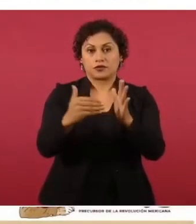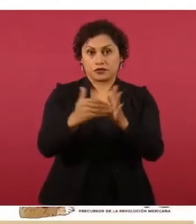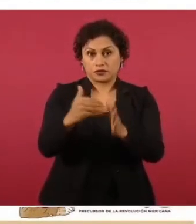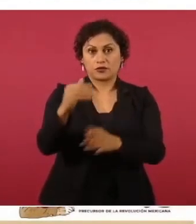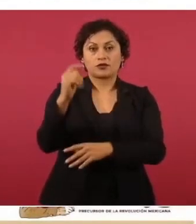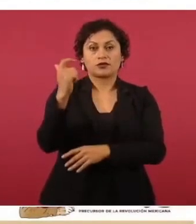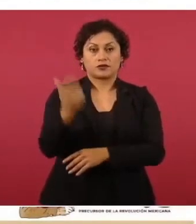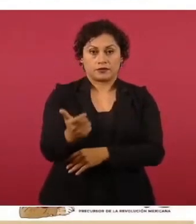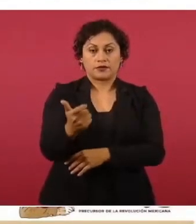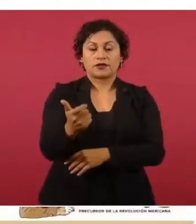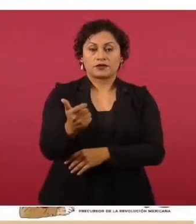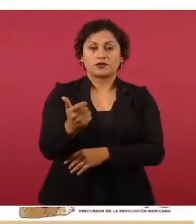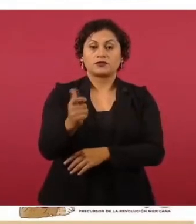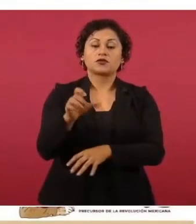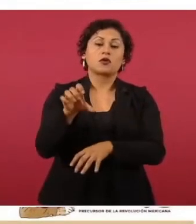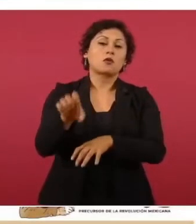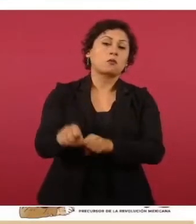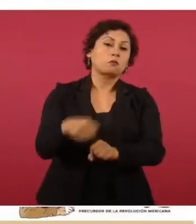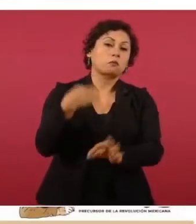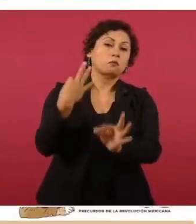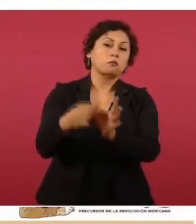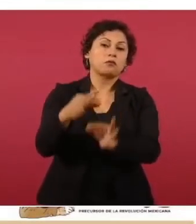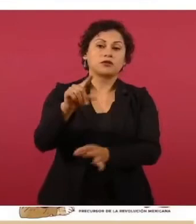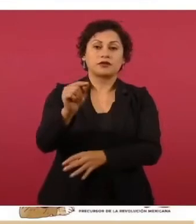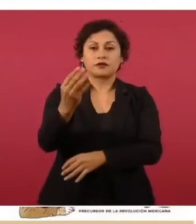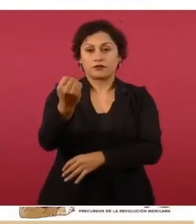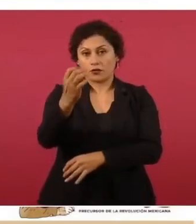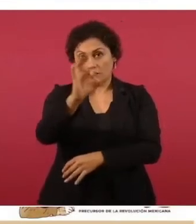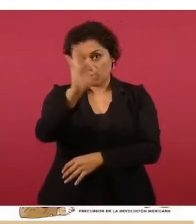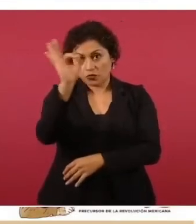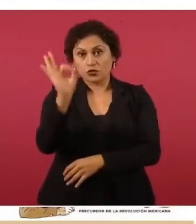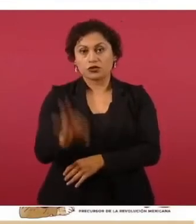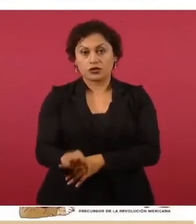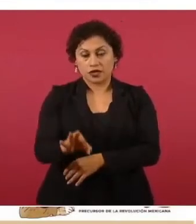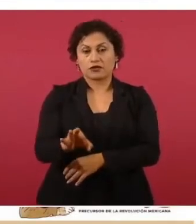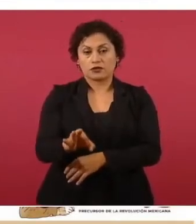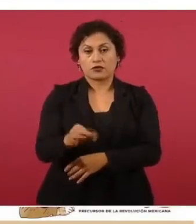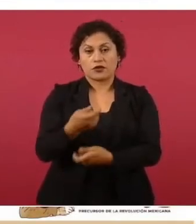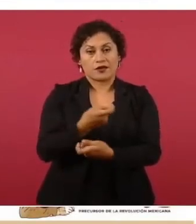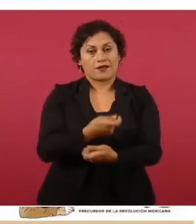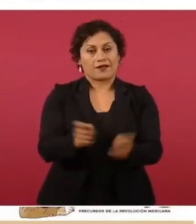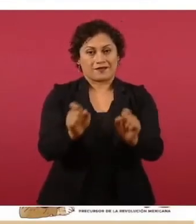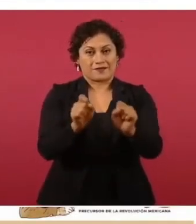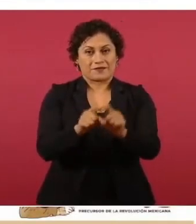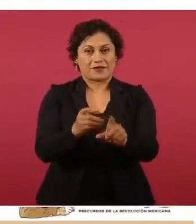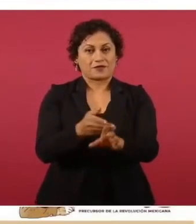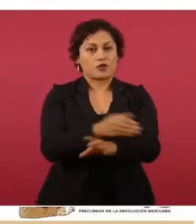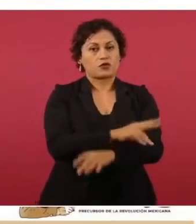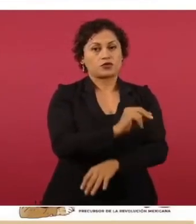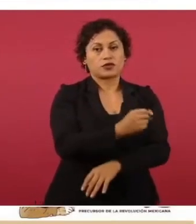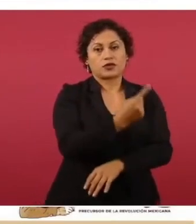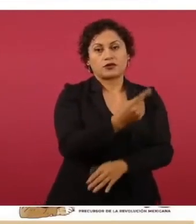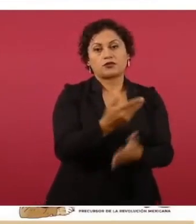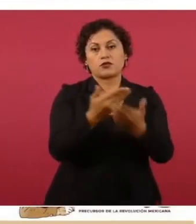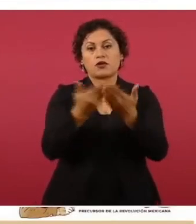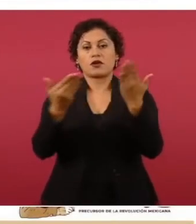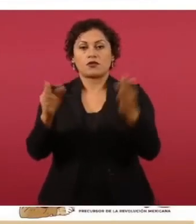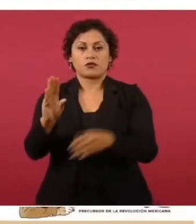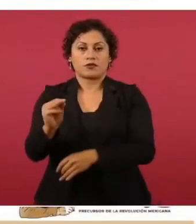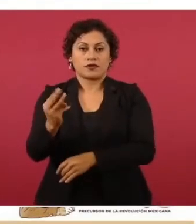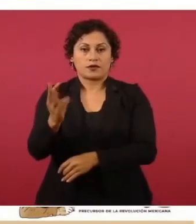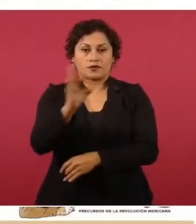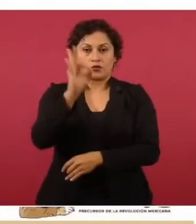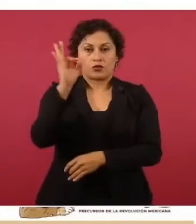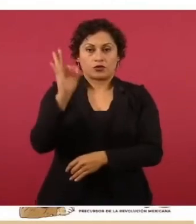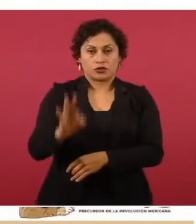que tiene un avance del 79%, y el nivel de abasto que ya comentábamos, que pasó del 81% al 93%. Y